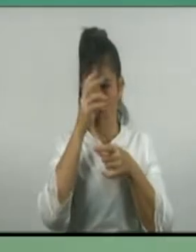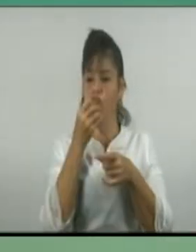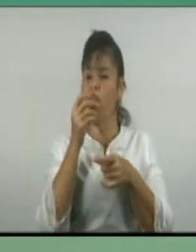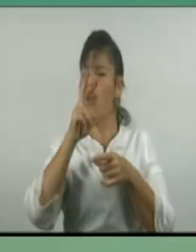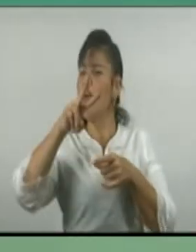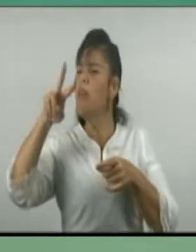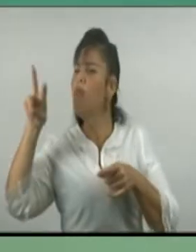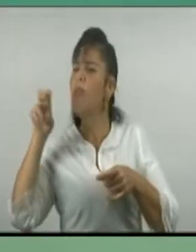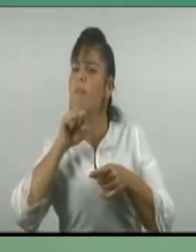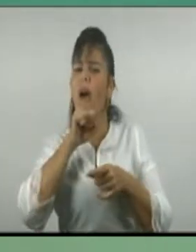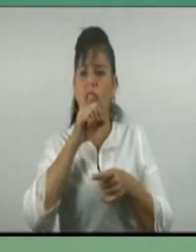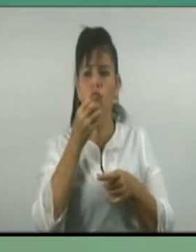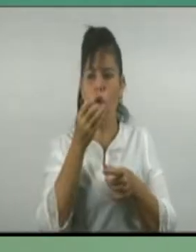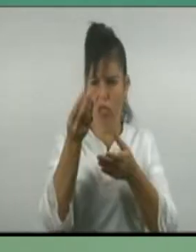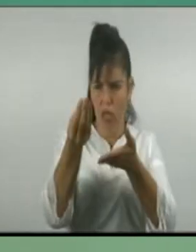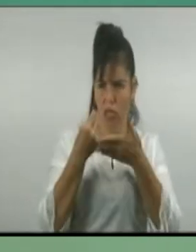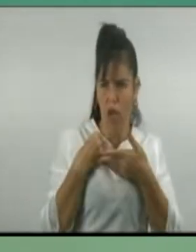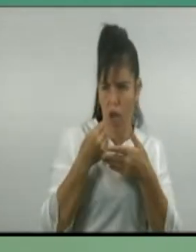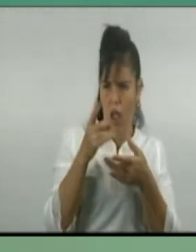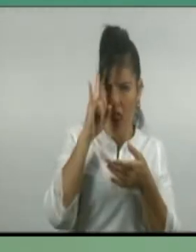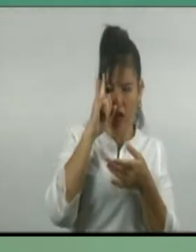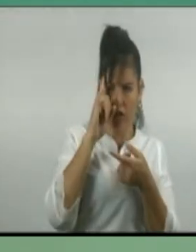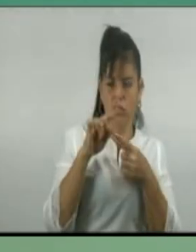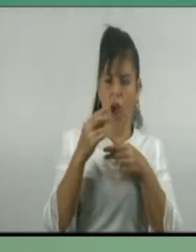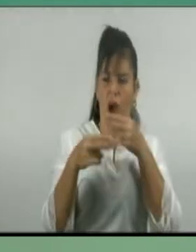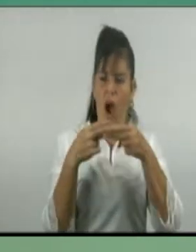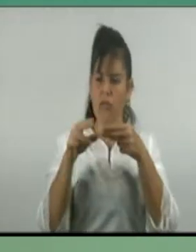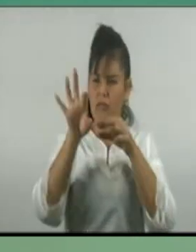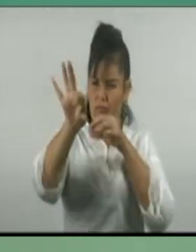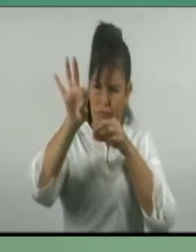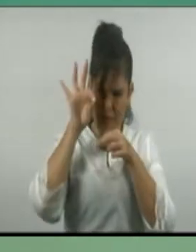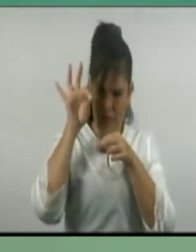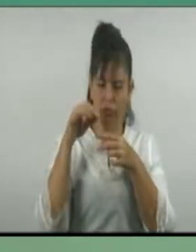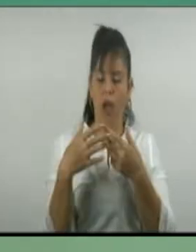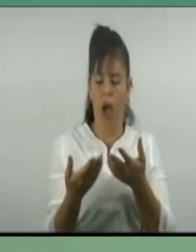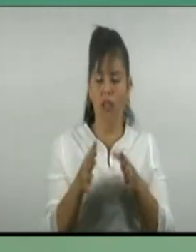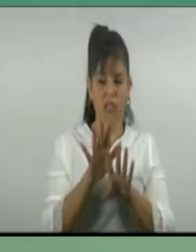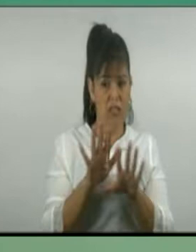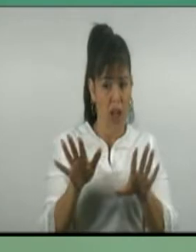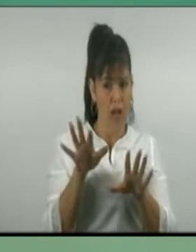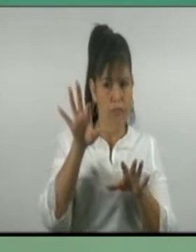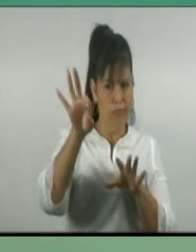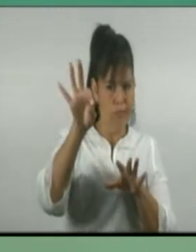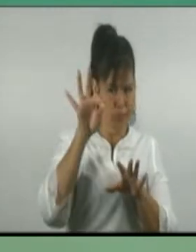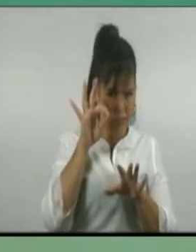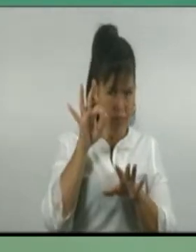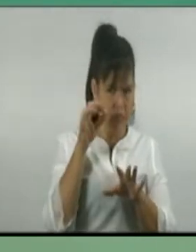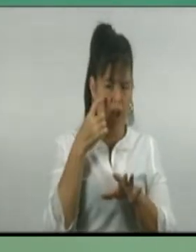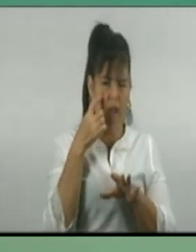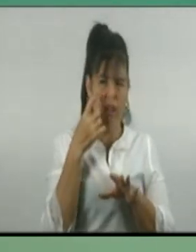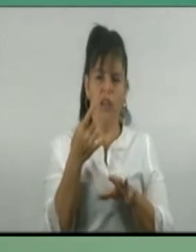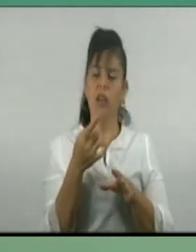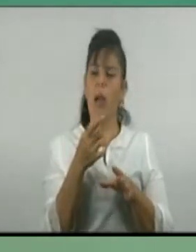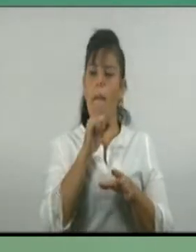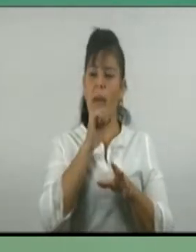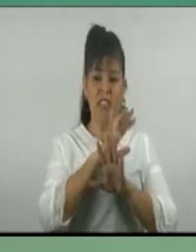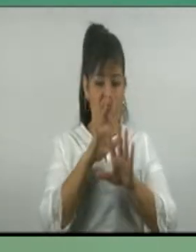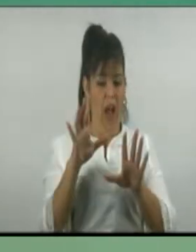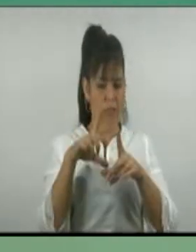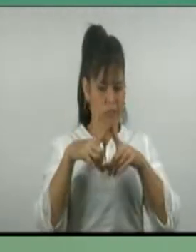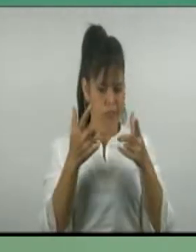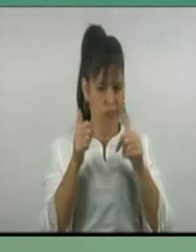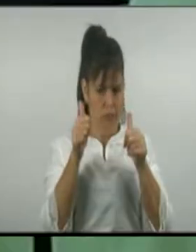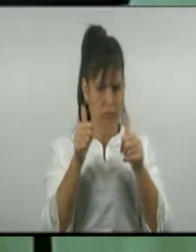materna para realizarles este proceso de selección después que ya esta madre se convierte en donante con todos estos requisitos